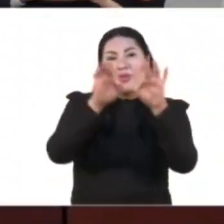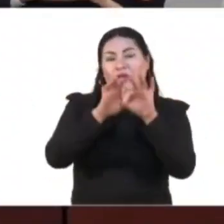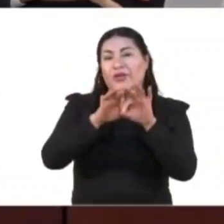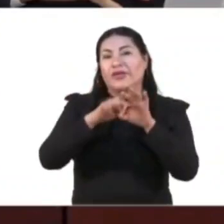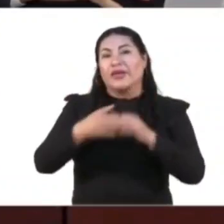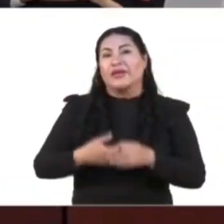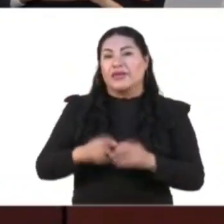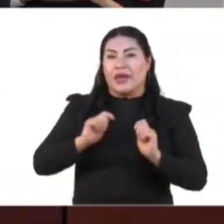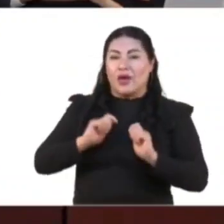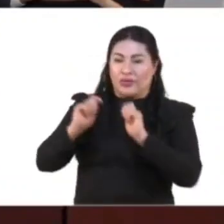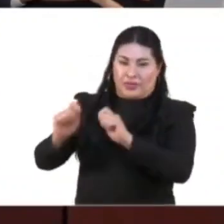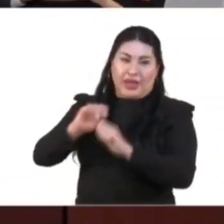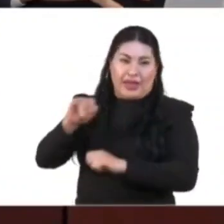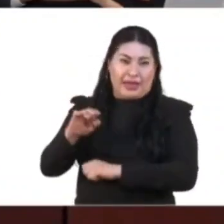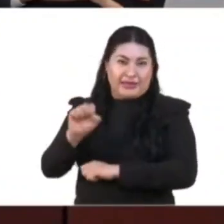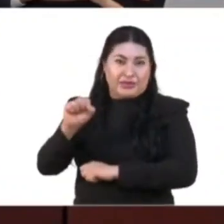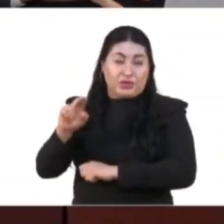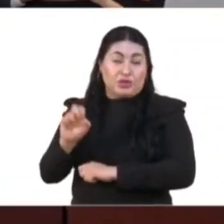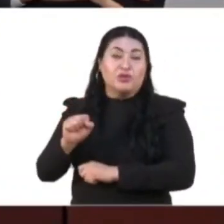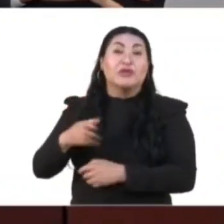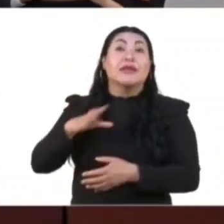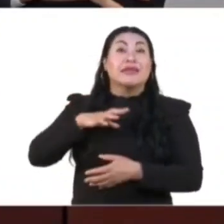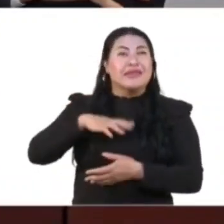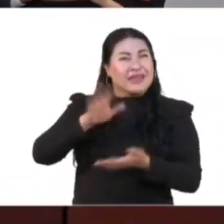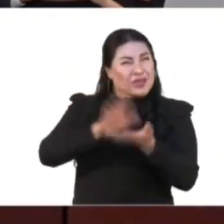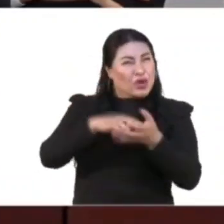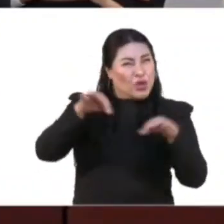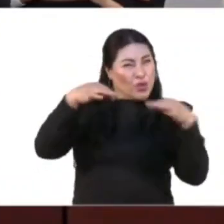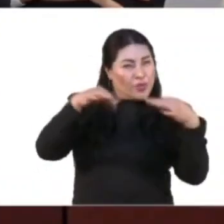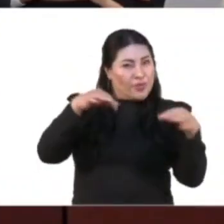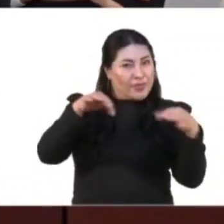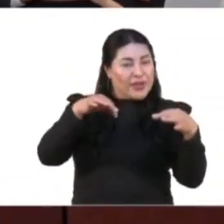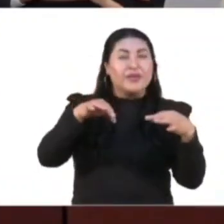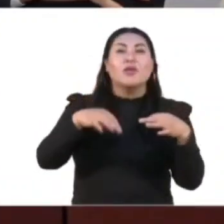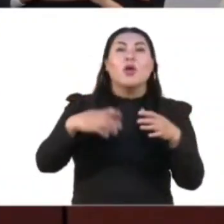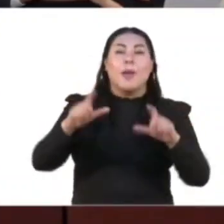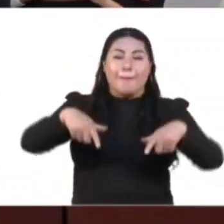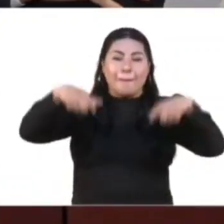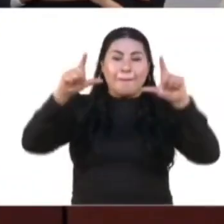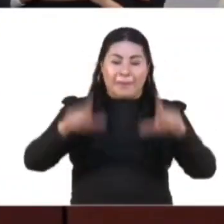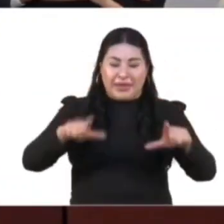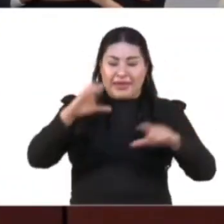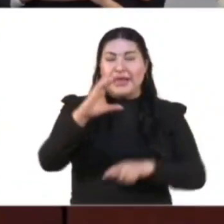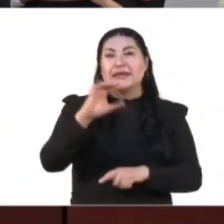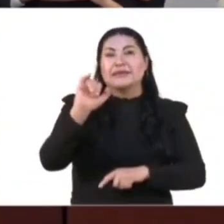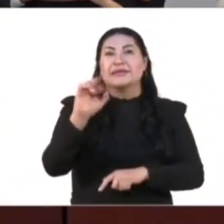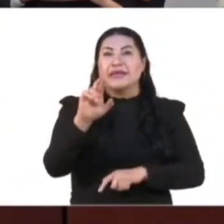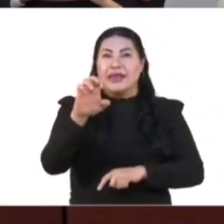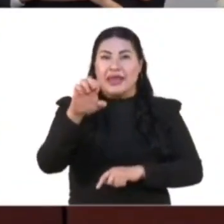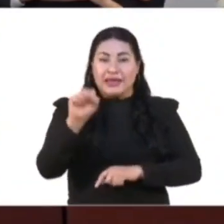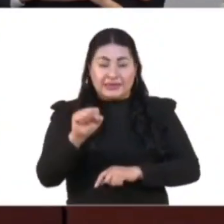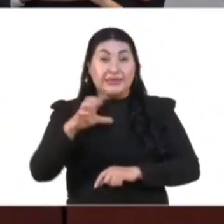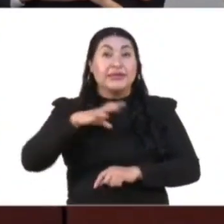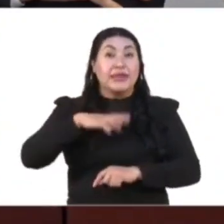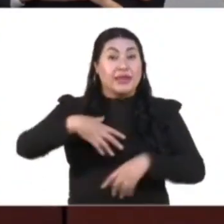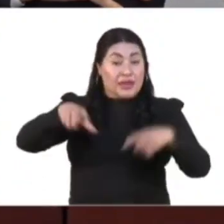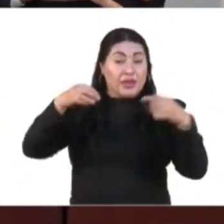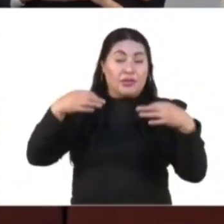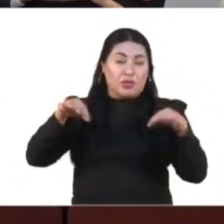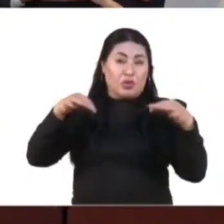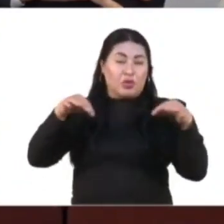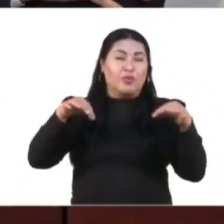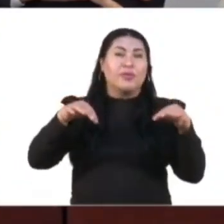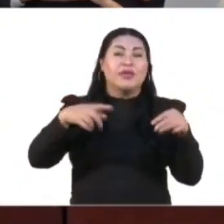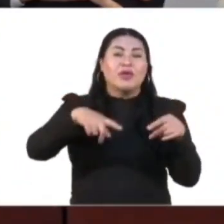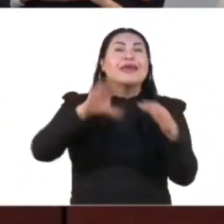el micrófono a Jesús. Hay un documento, si se dan una vuelta a la página del CIRES, hay un documento muy